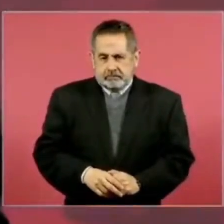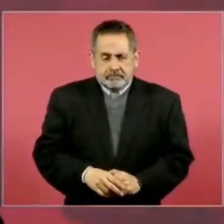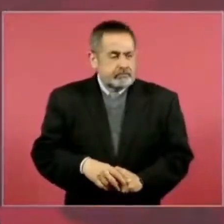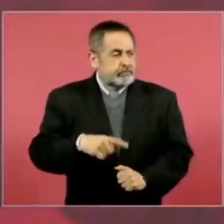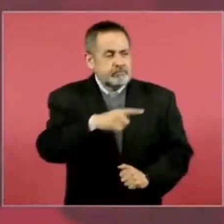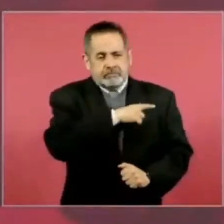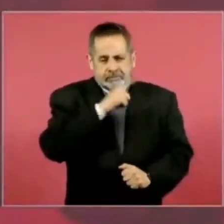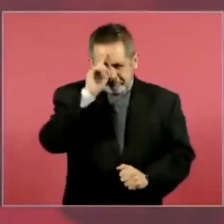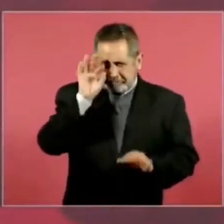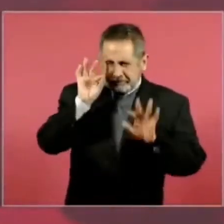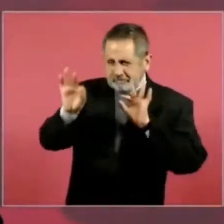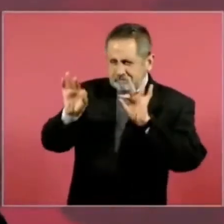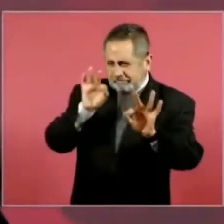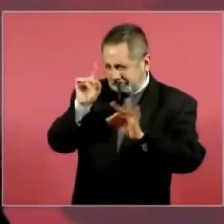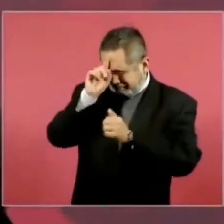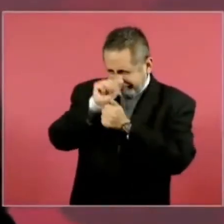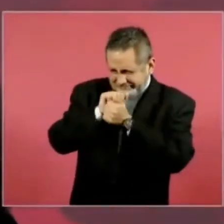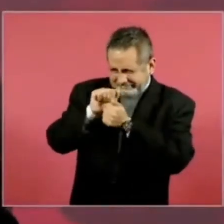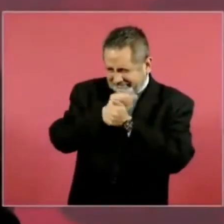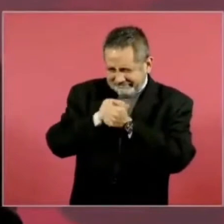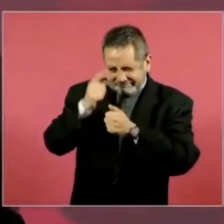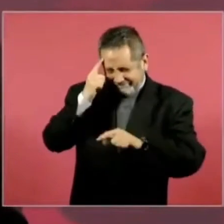lavándonos el cerebro